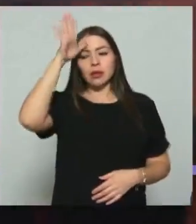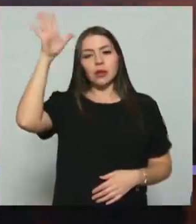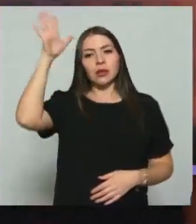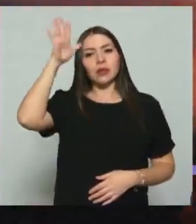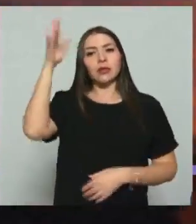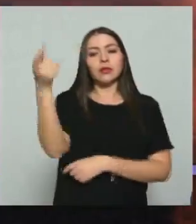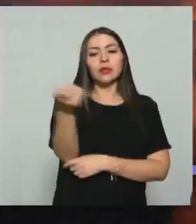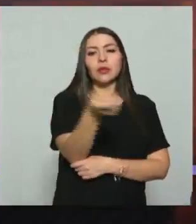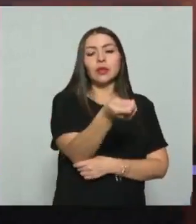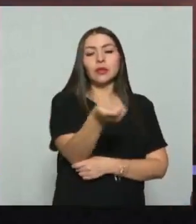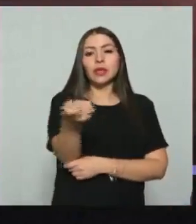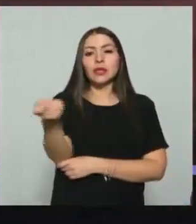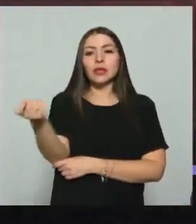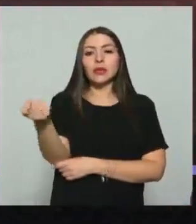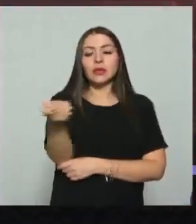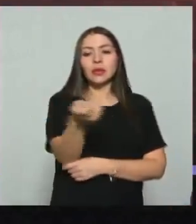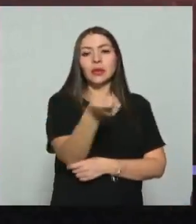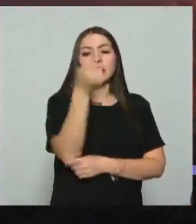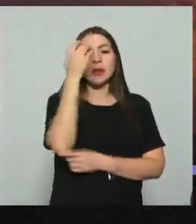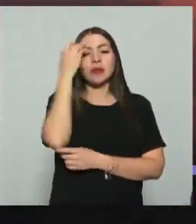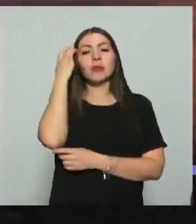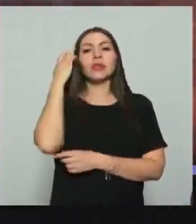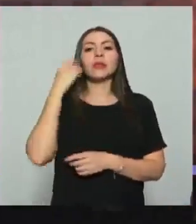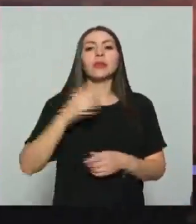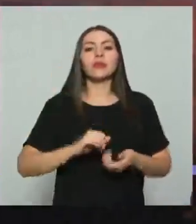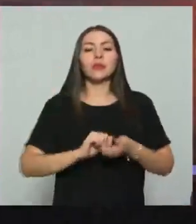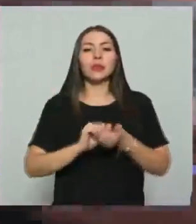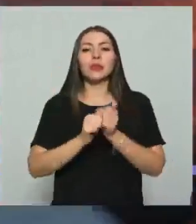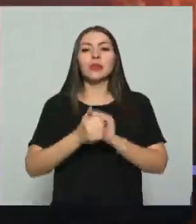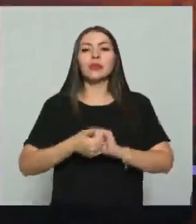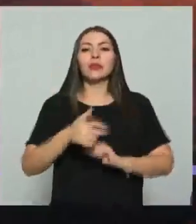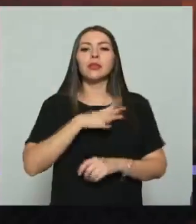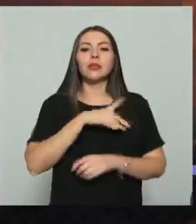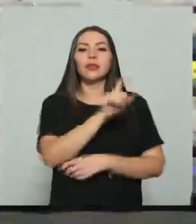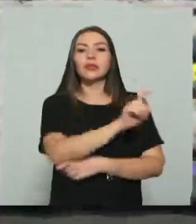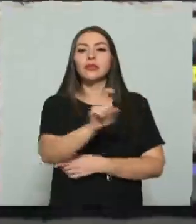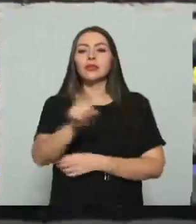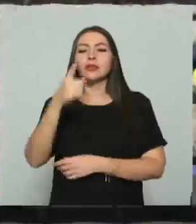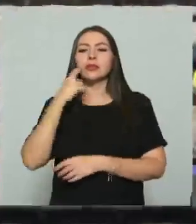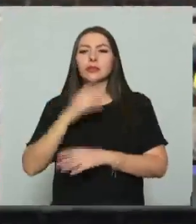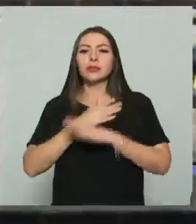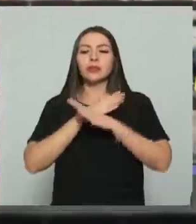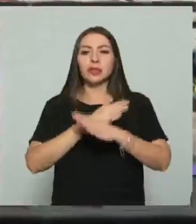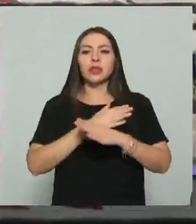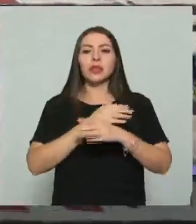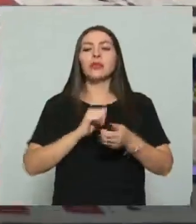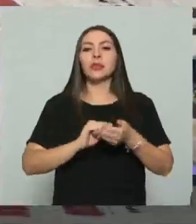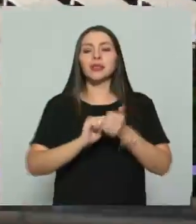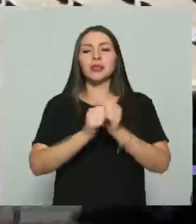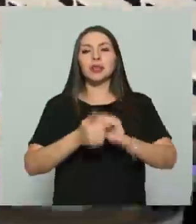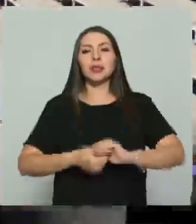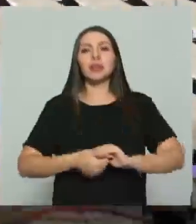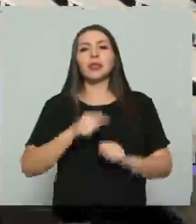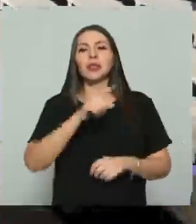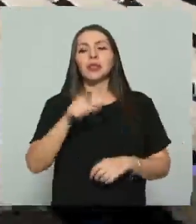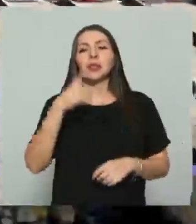es decir, estamos preparados, tenemos extinguidores y hacemos actividades de carácter